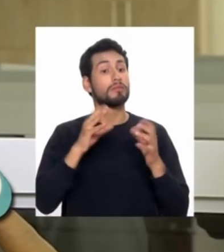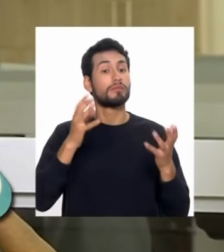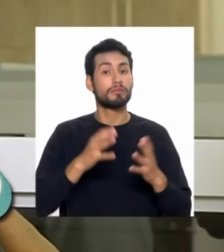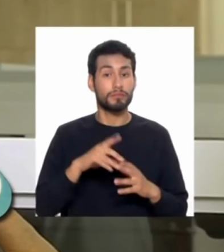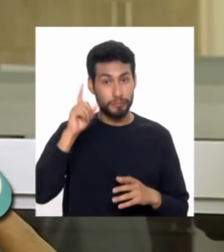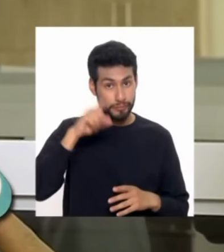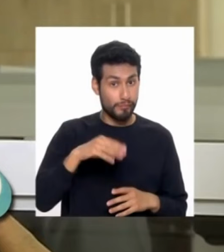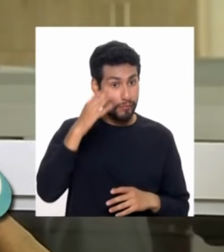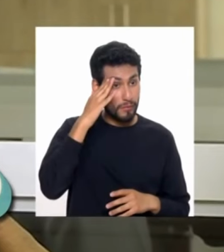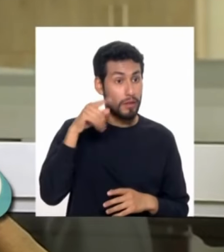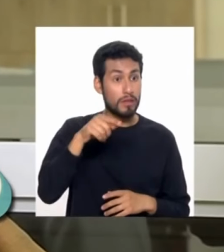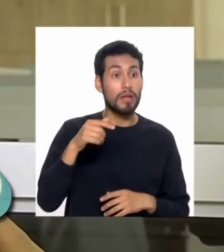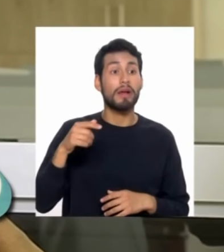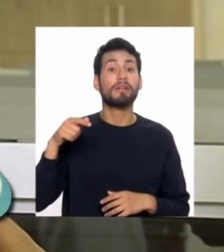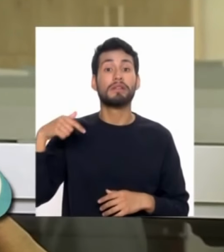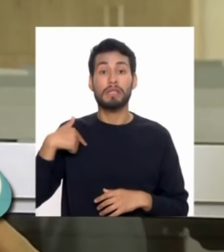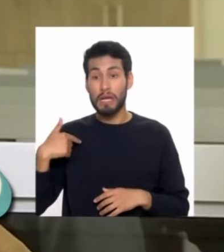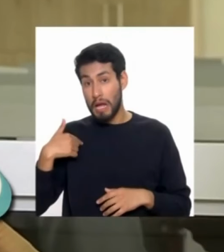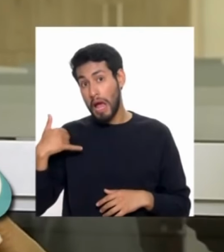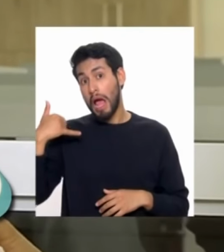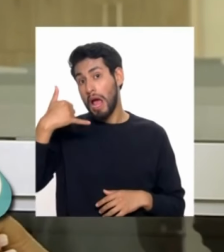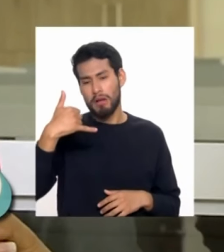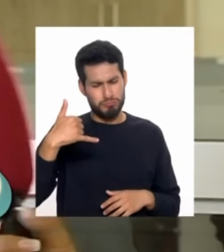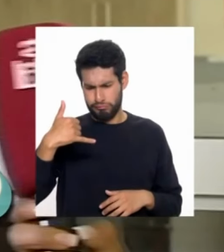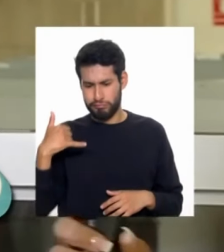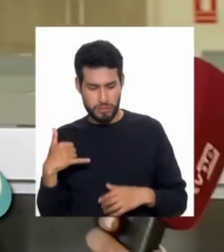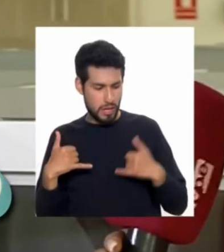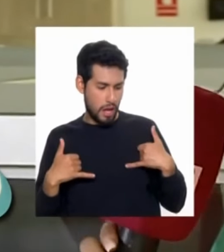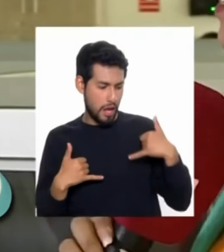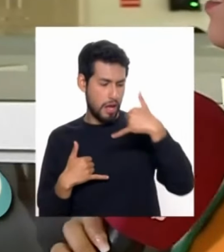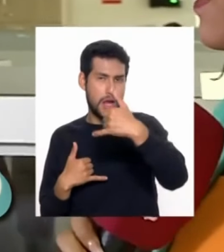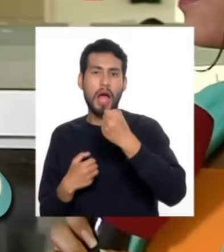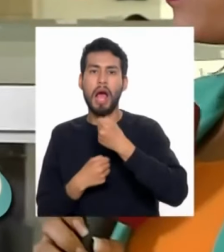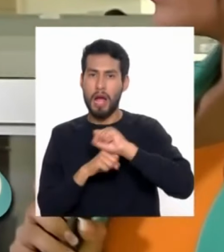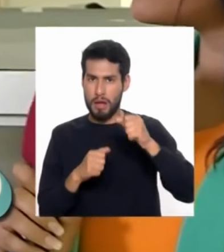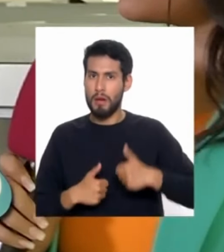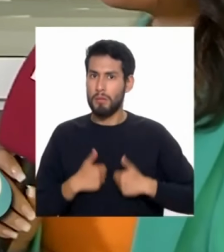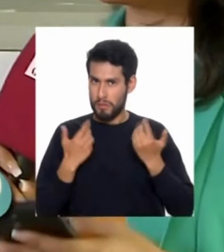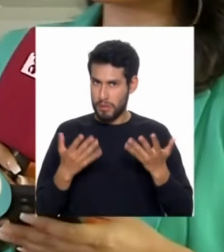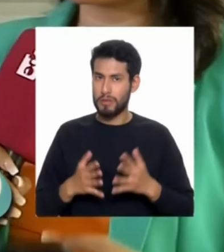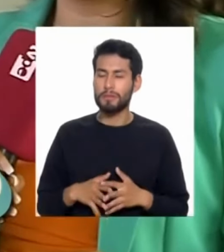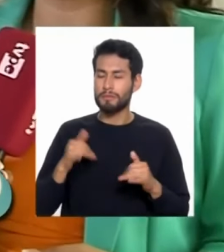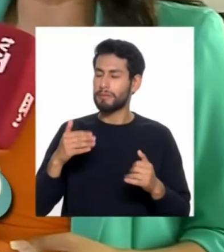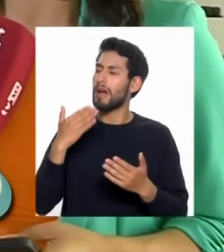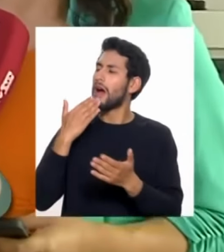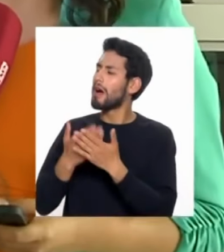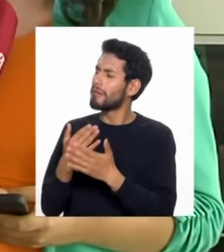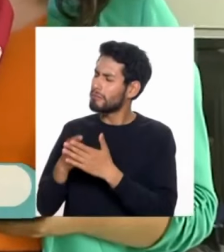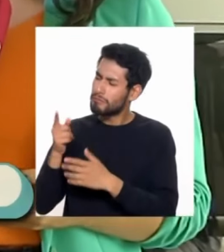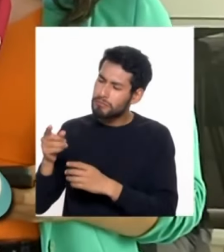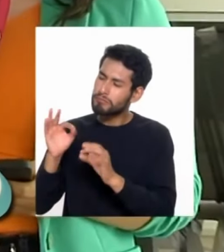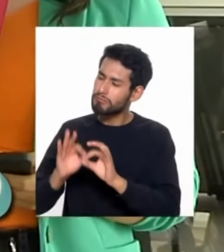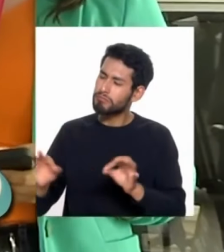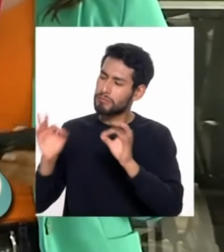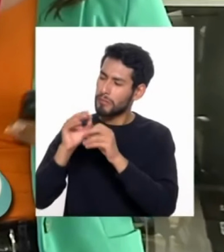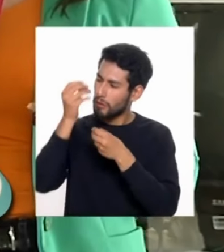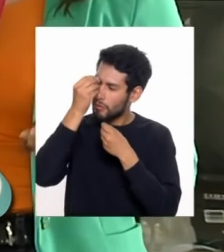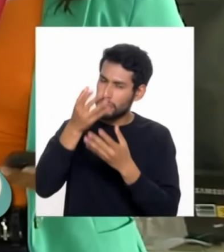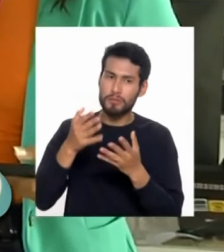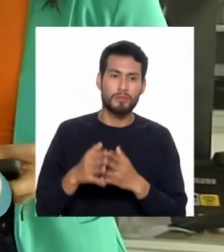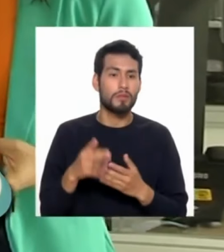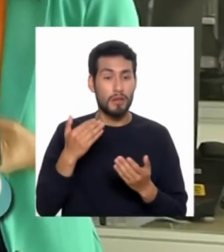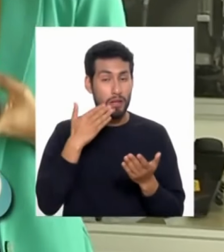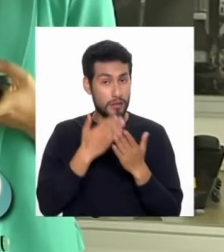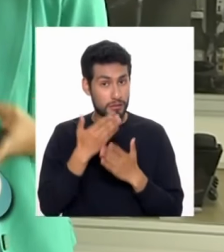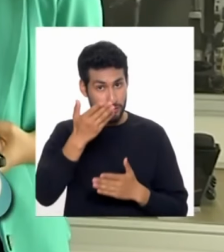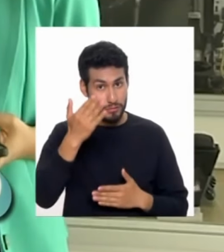en cuenta que liberar una línea puede significar salvar una vida. Muchas gracias, estimada, por esta importante información. Así que ya